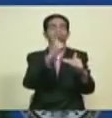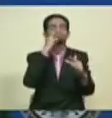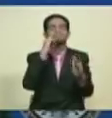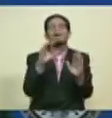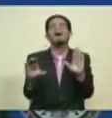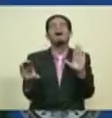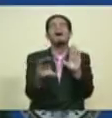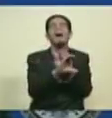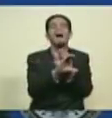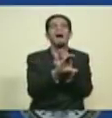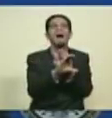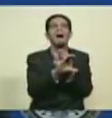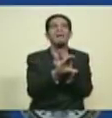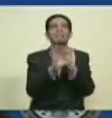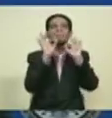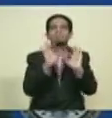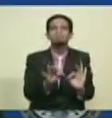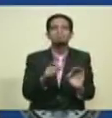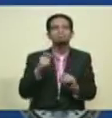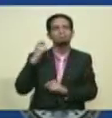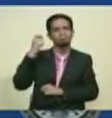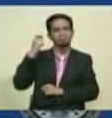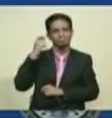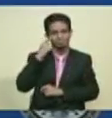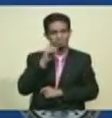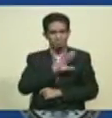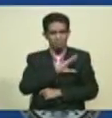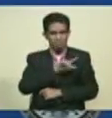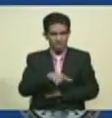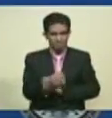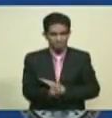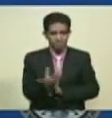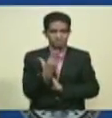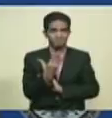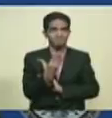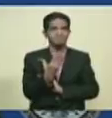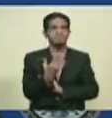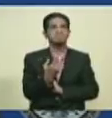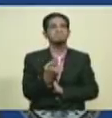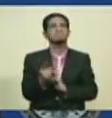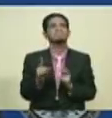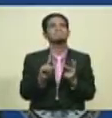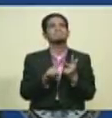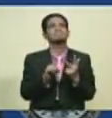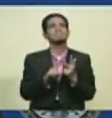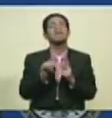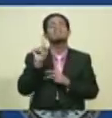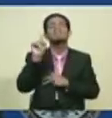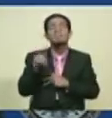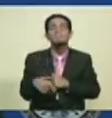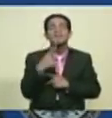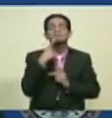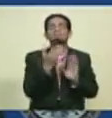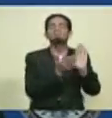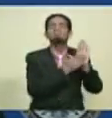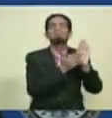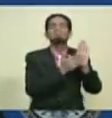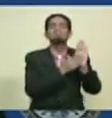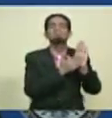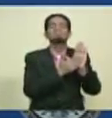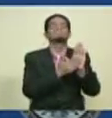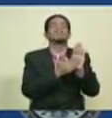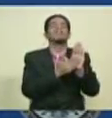constitutiva de esta organización, e incluso también por encima de la Carta Democrática Interamericana que tanto